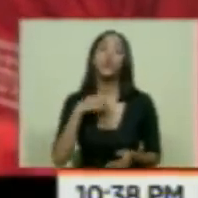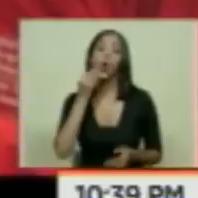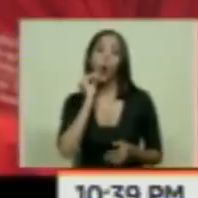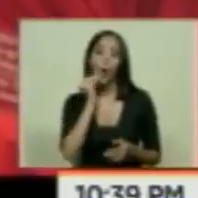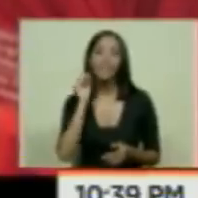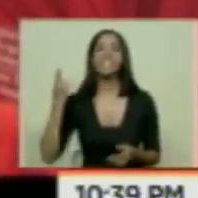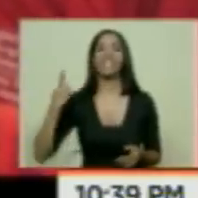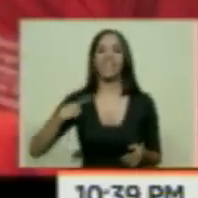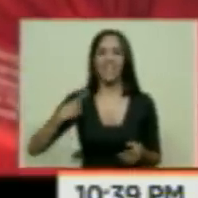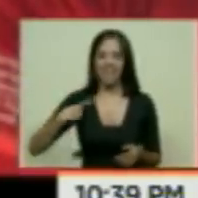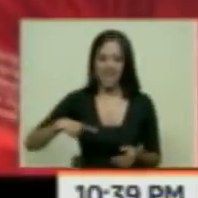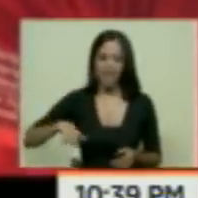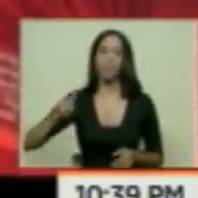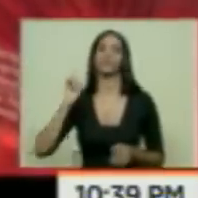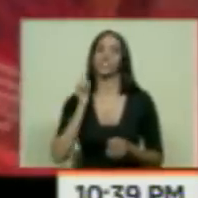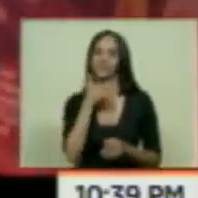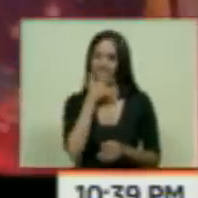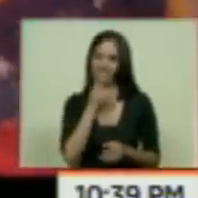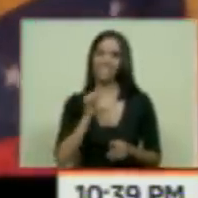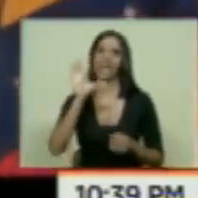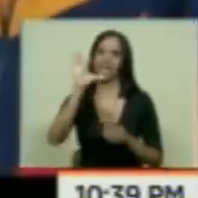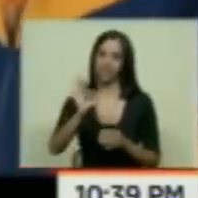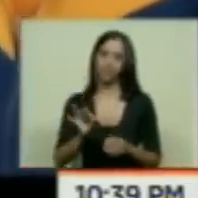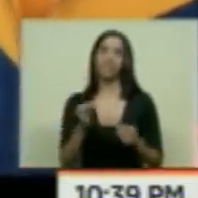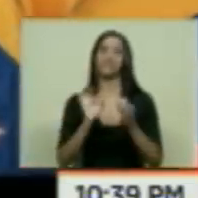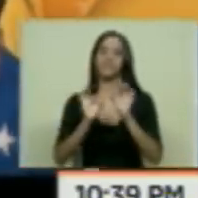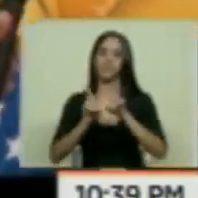la oportunidad para adquirir una vivienda.